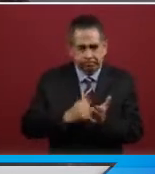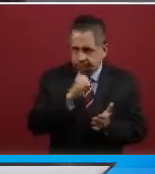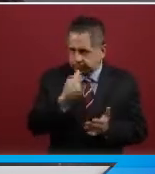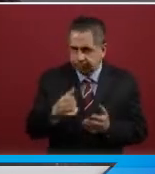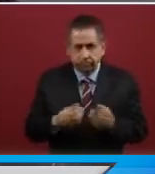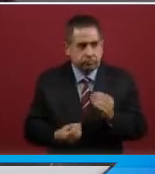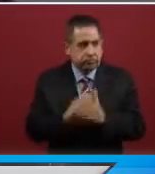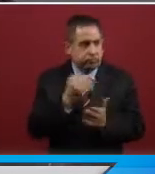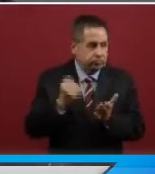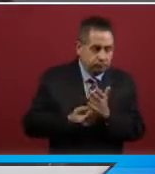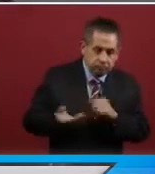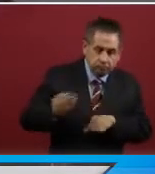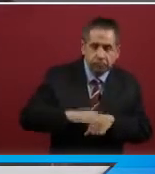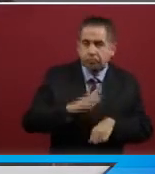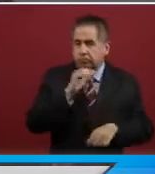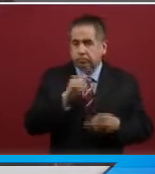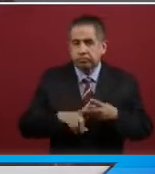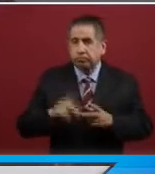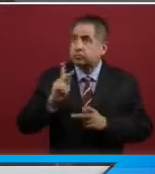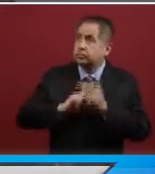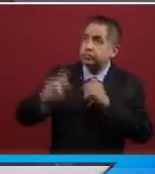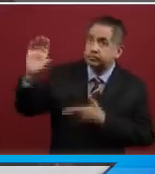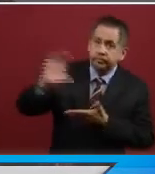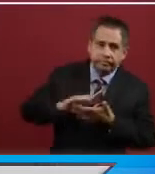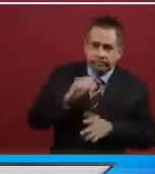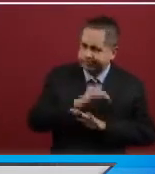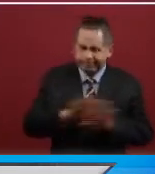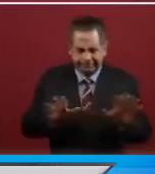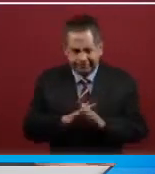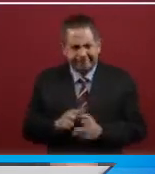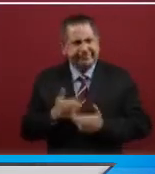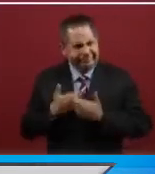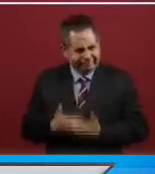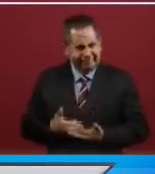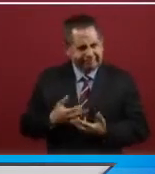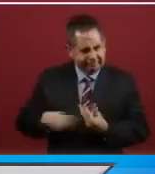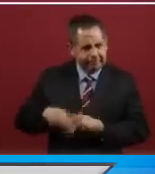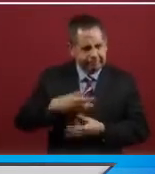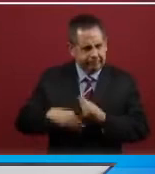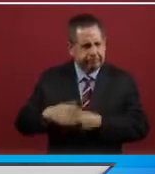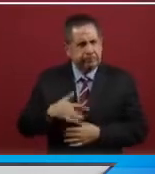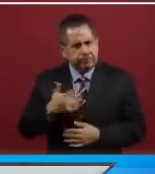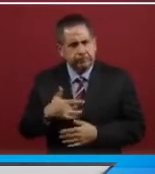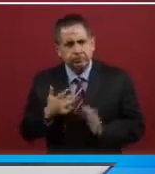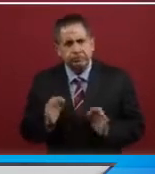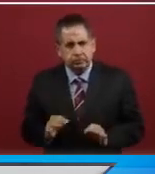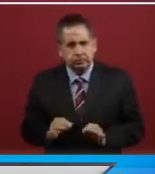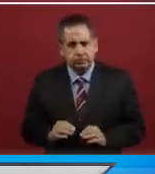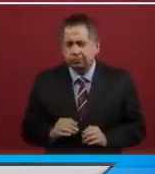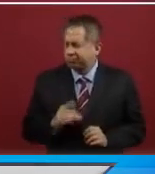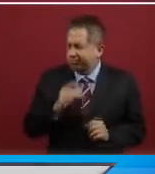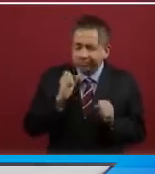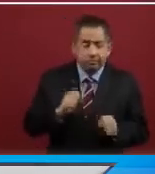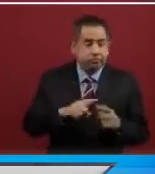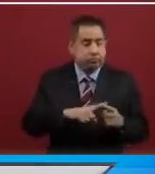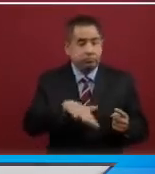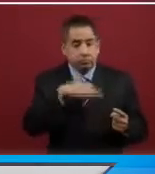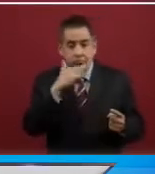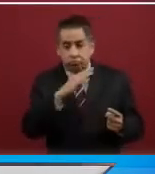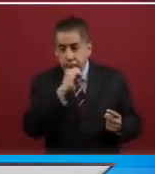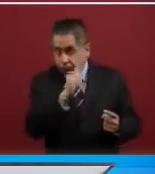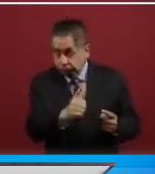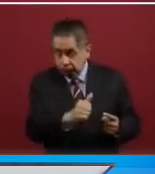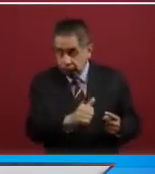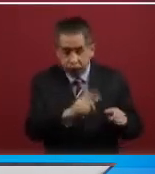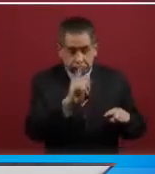extranjero. Hasta el día de hoy se han solicitado alrededor de 100 peticiones, de las cuales solo se autorizaron 20, como parte de la austeridad republicana. Aunque